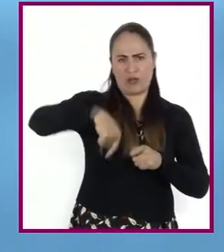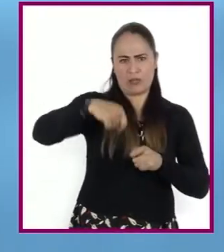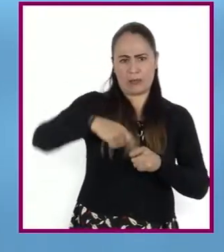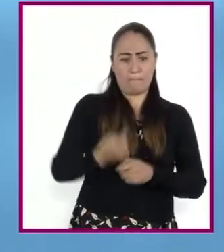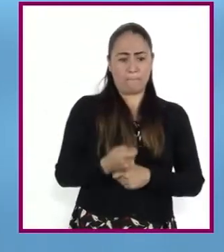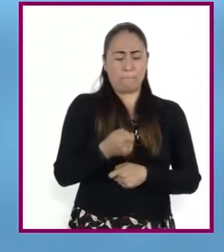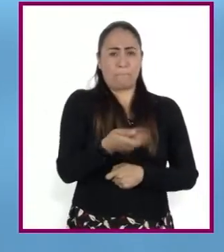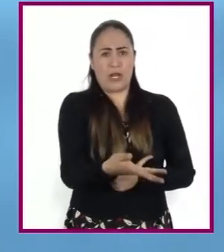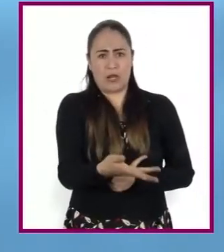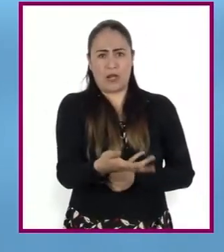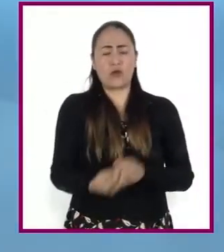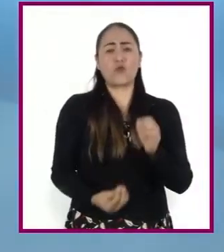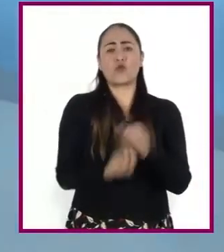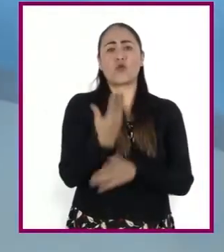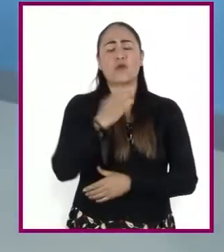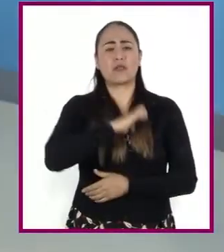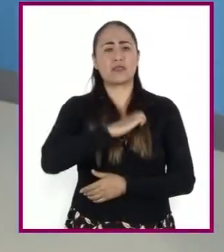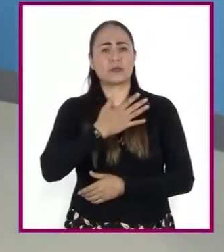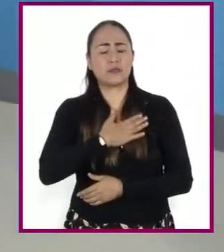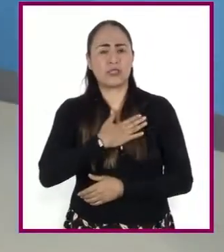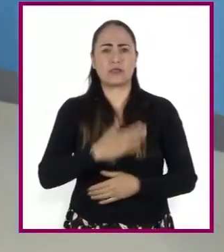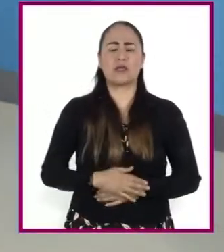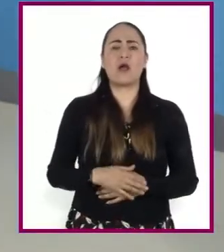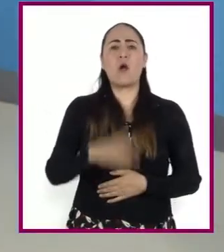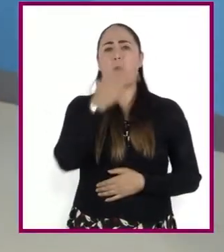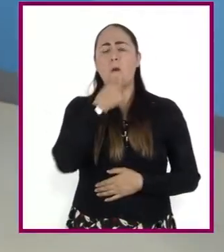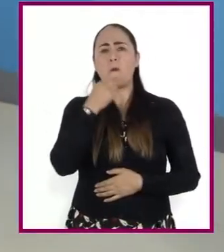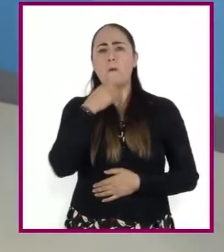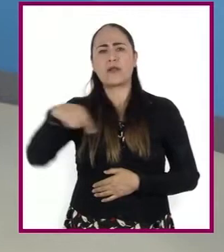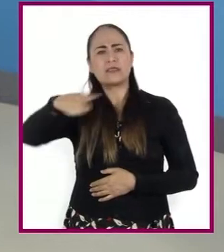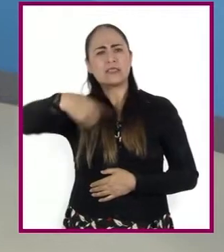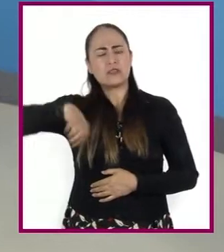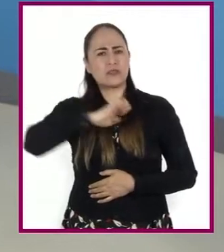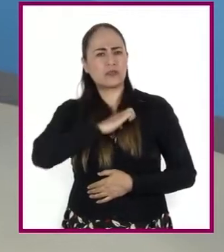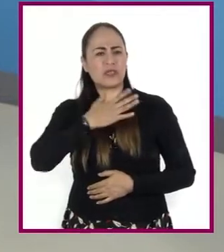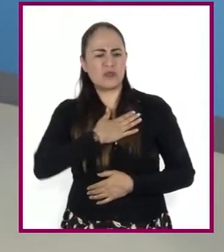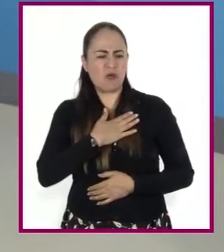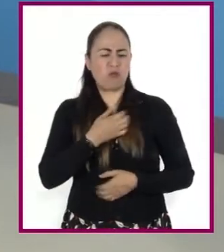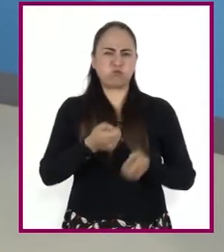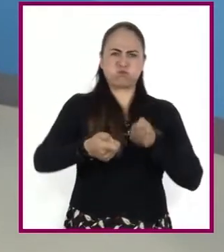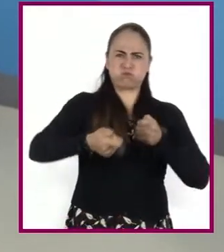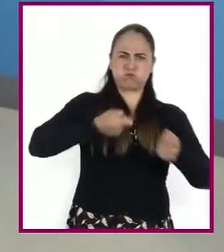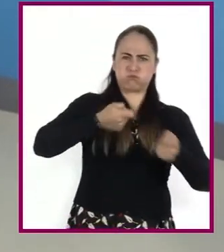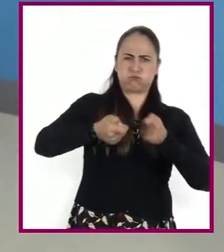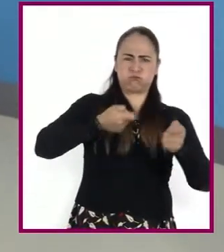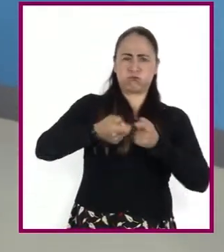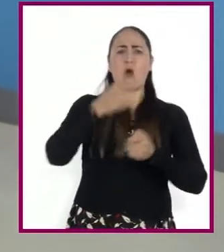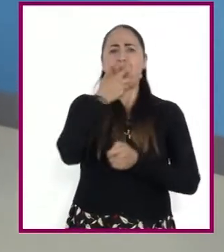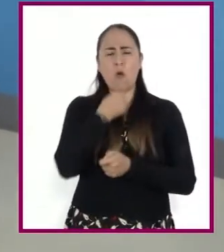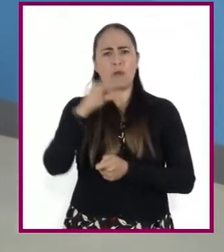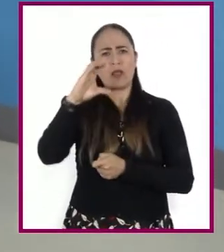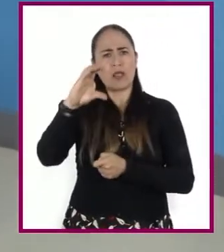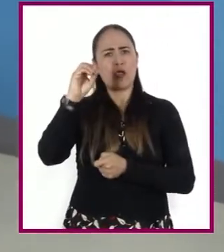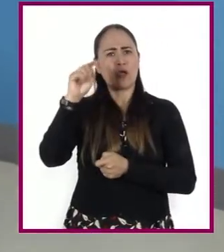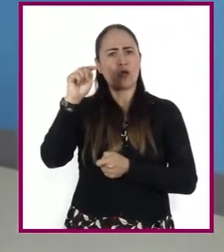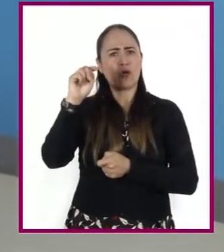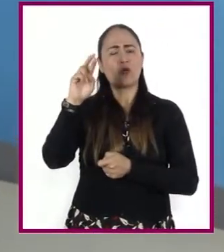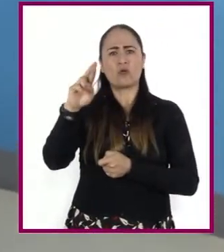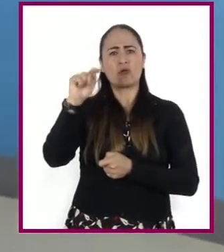Con la rendición de México Tenochtitlan en agosto de 1521, terminó la hegemonía de la Triple Alianza sobre